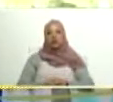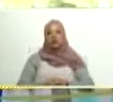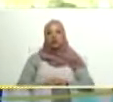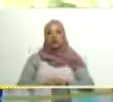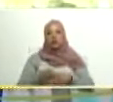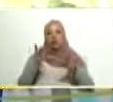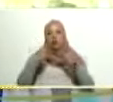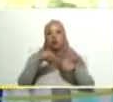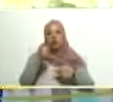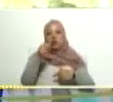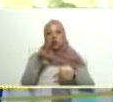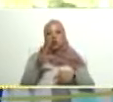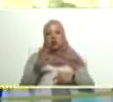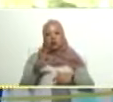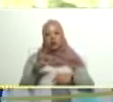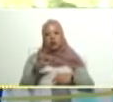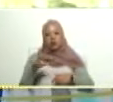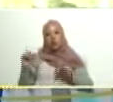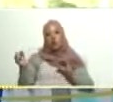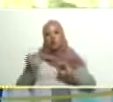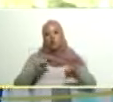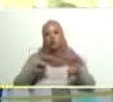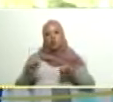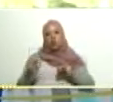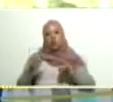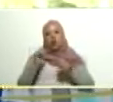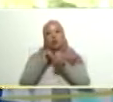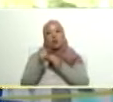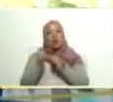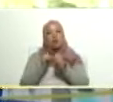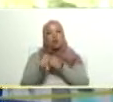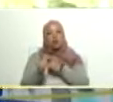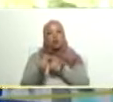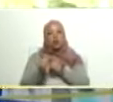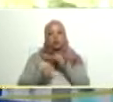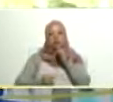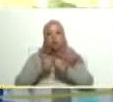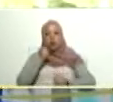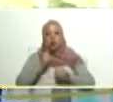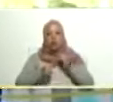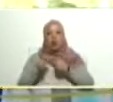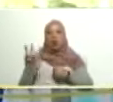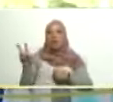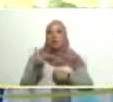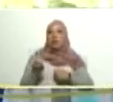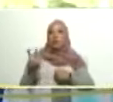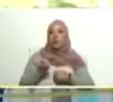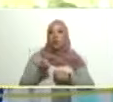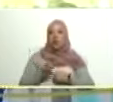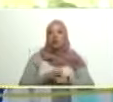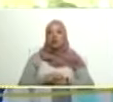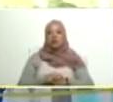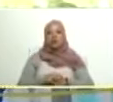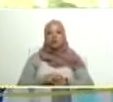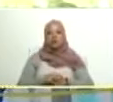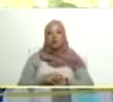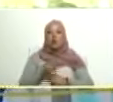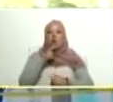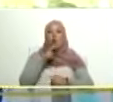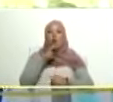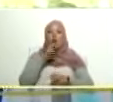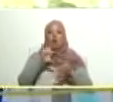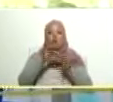Número 13, el movimiento de deportistas y atletas de Venezuela. La generación de